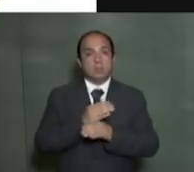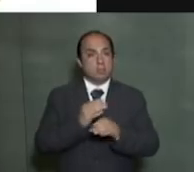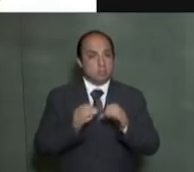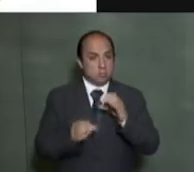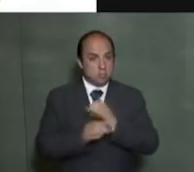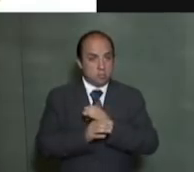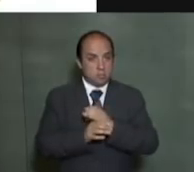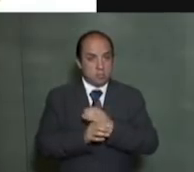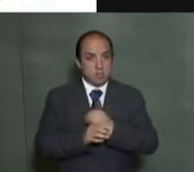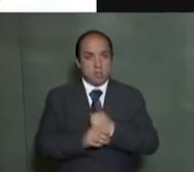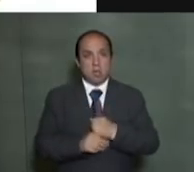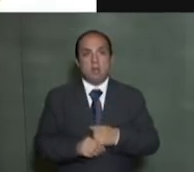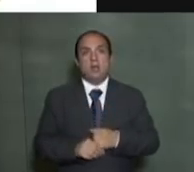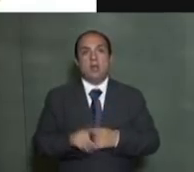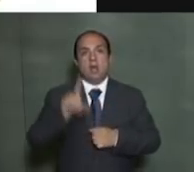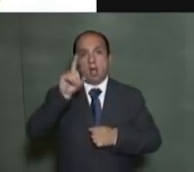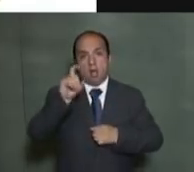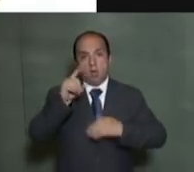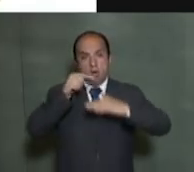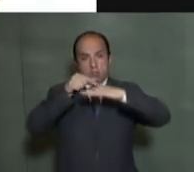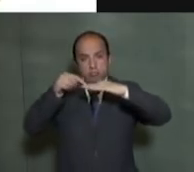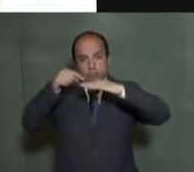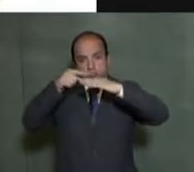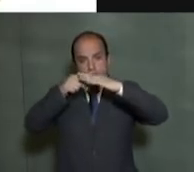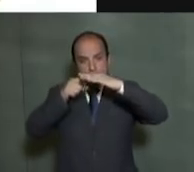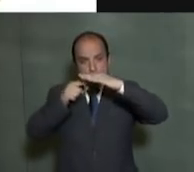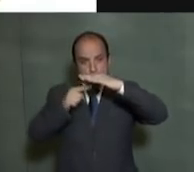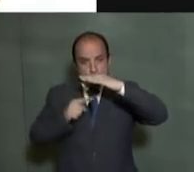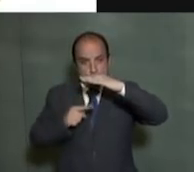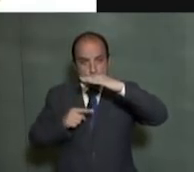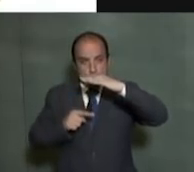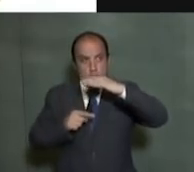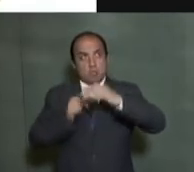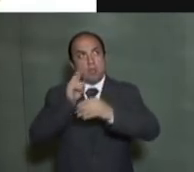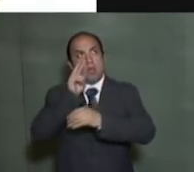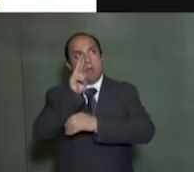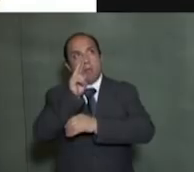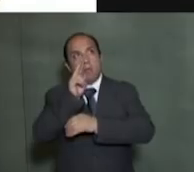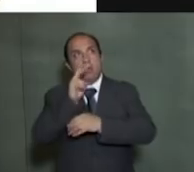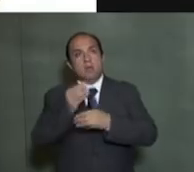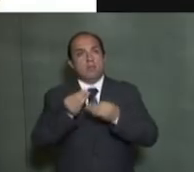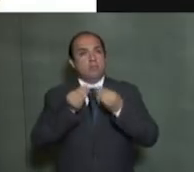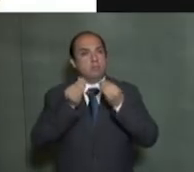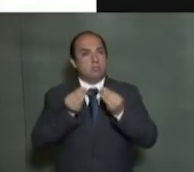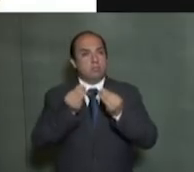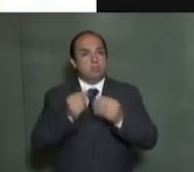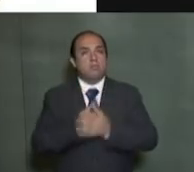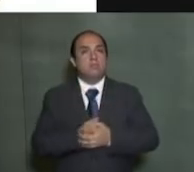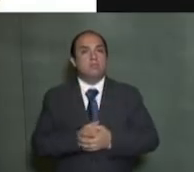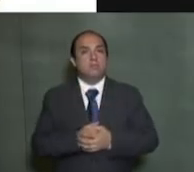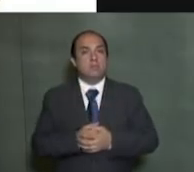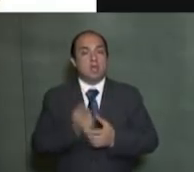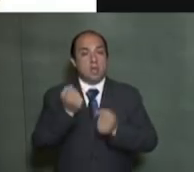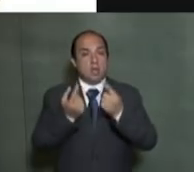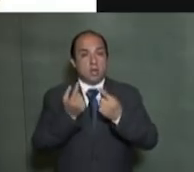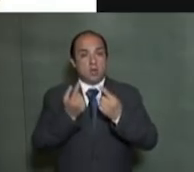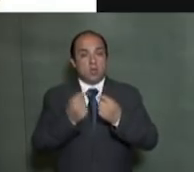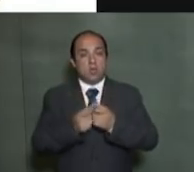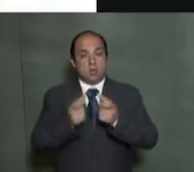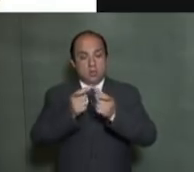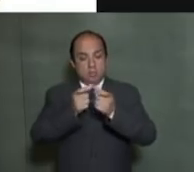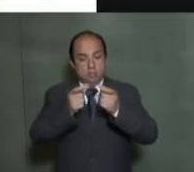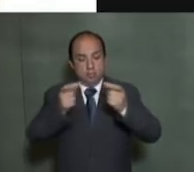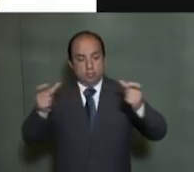de filtraciones, pues digamos, muy evidentes y abundantes entre algunas de las